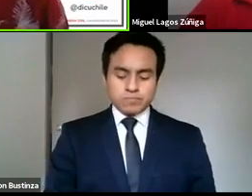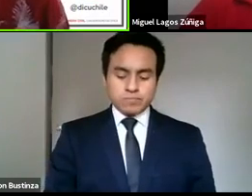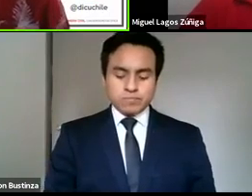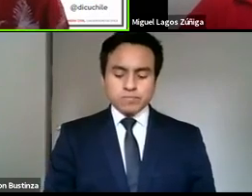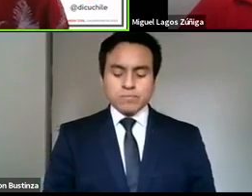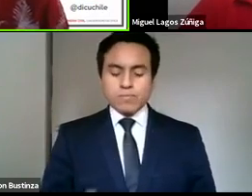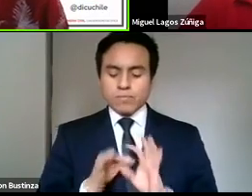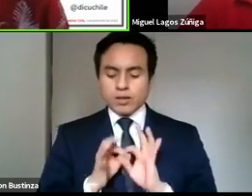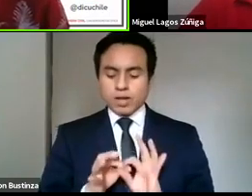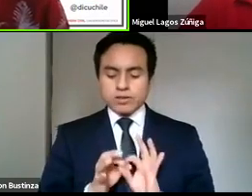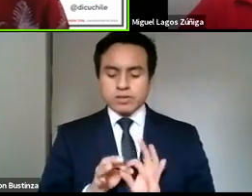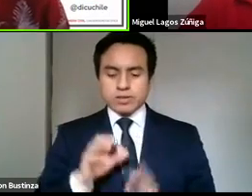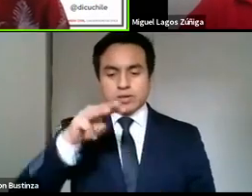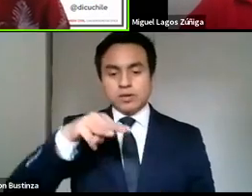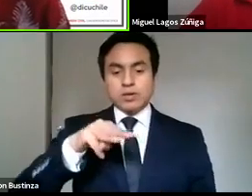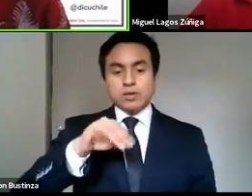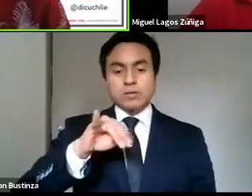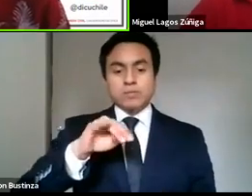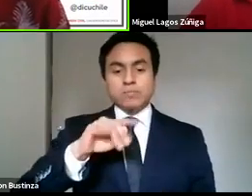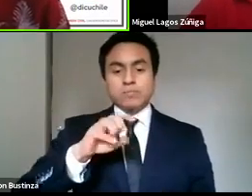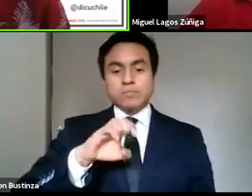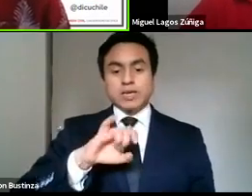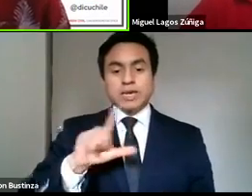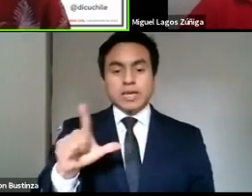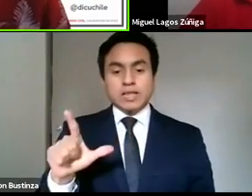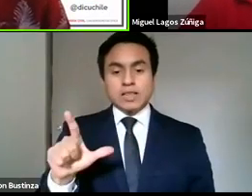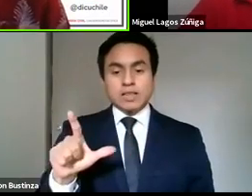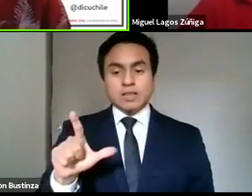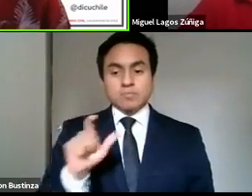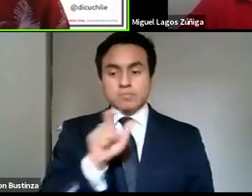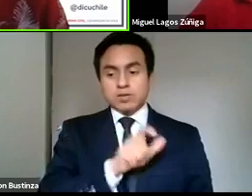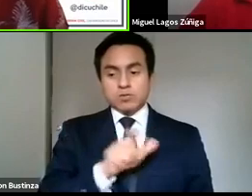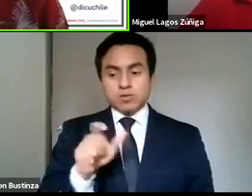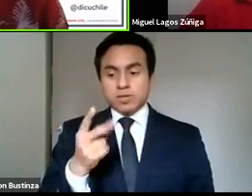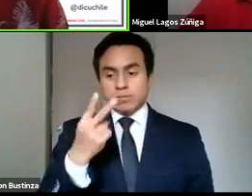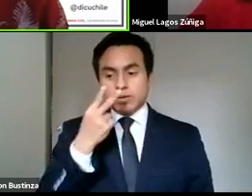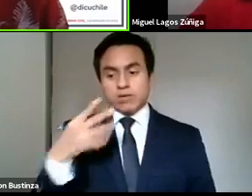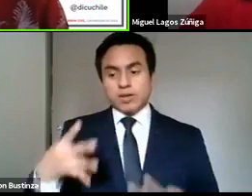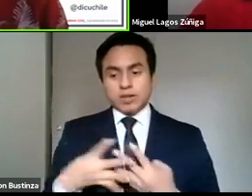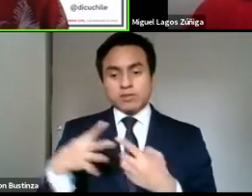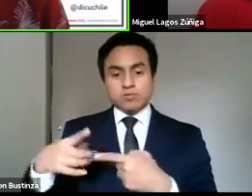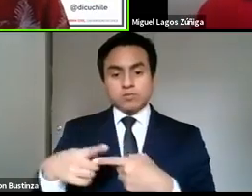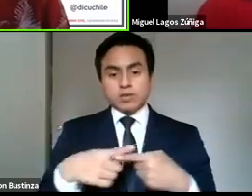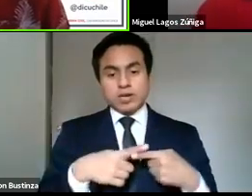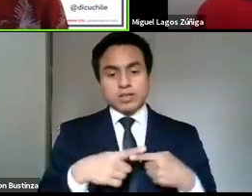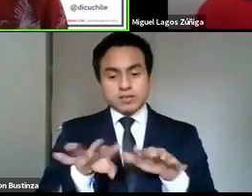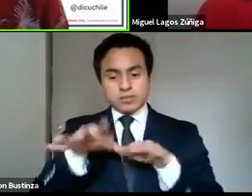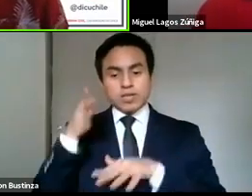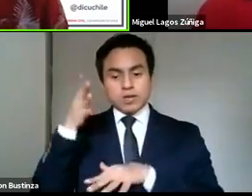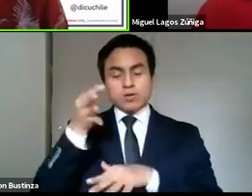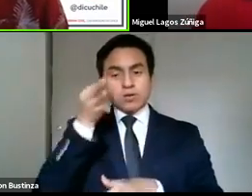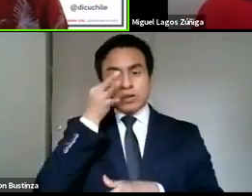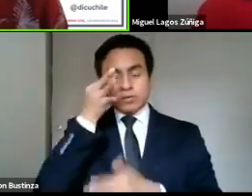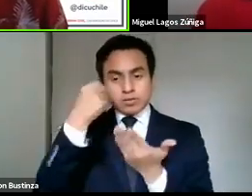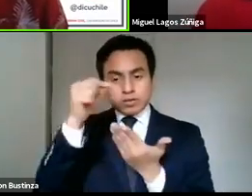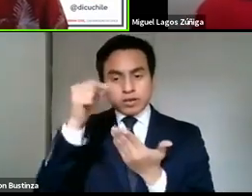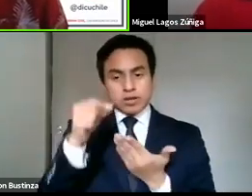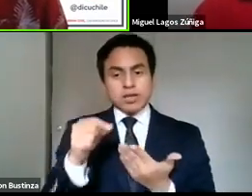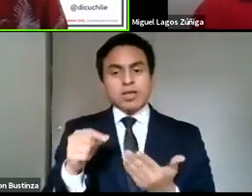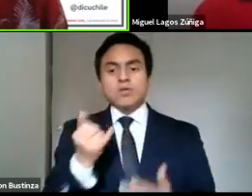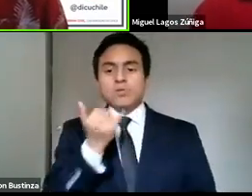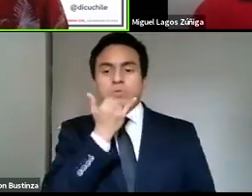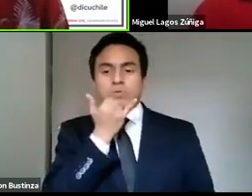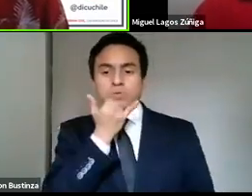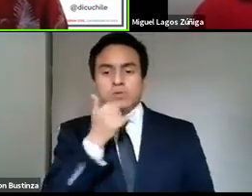Muchas gracias, Miguel. Les recordamos a todas las personas que nos están siguiendo en redes sociales que los seminarios los pueden revisar en nuestro canal de YouTube